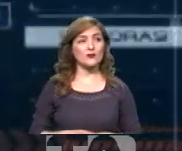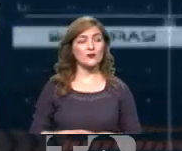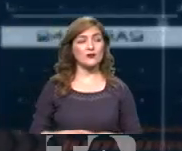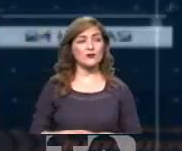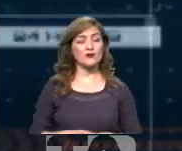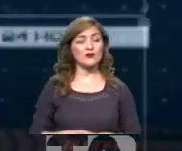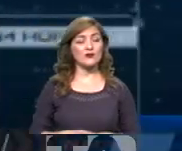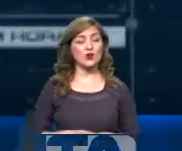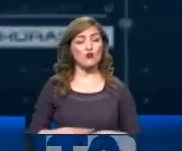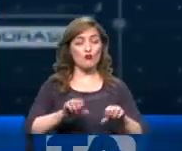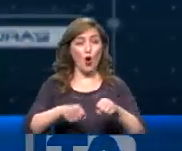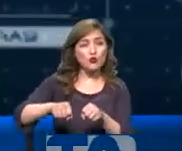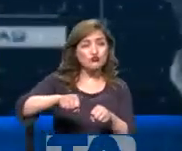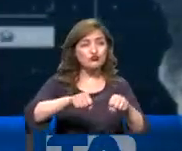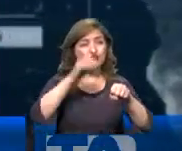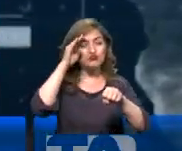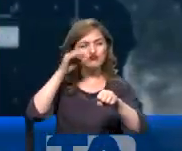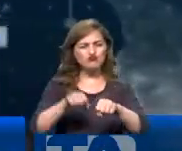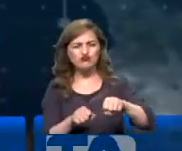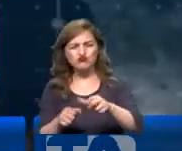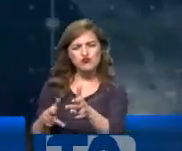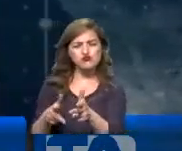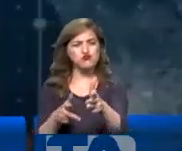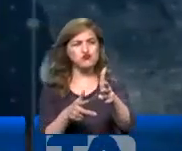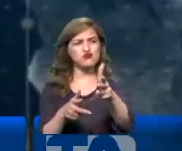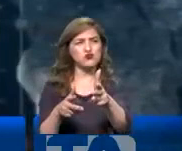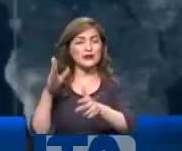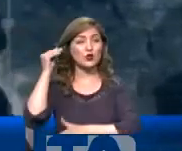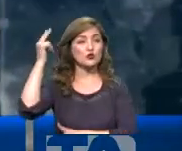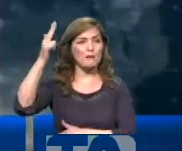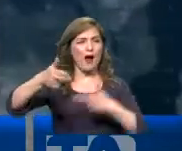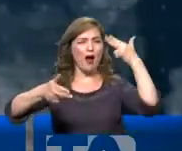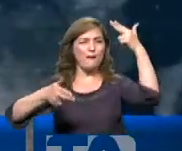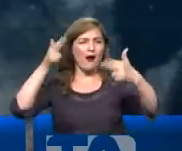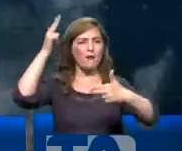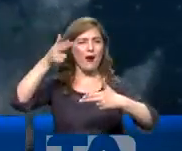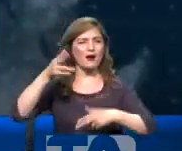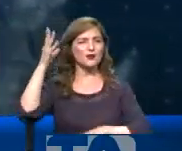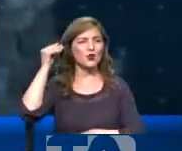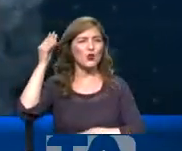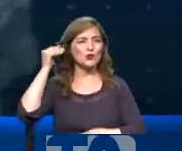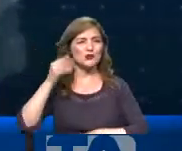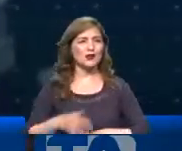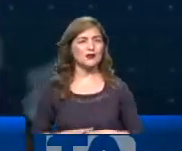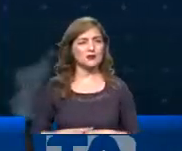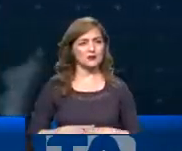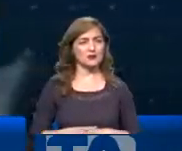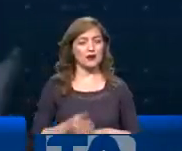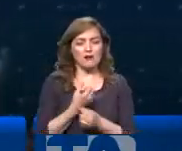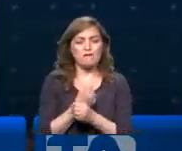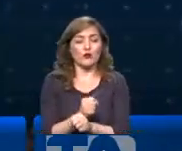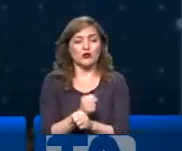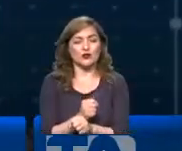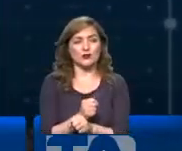Unos tras otros, en moto, los policías avanzaban mientras el sonido de las balas aún se escuchaba. Fue un fuerte contingente el que al mediodía de